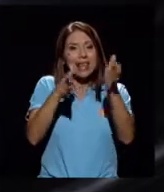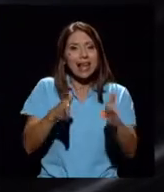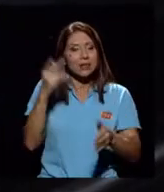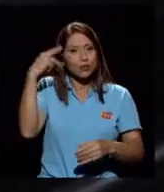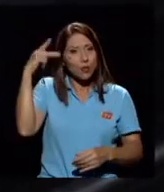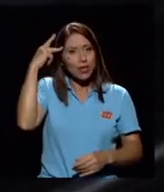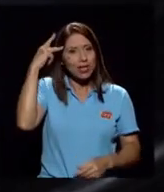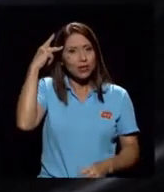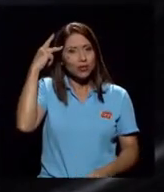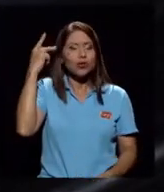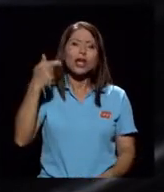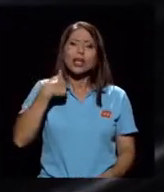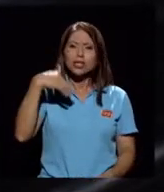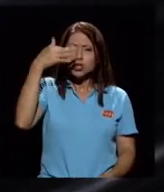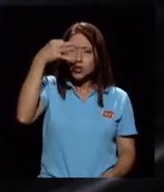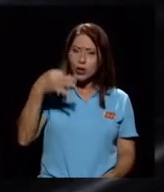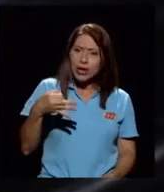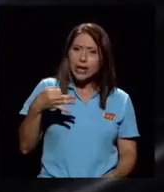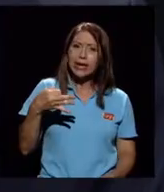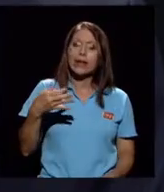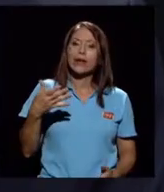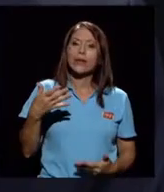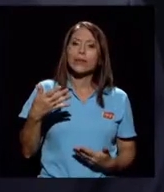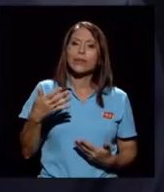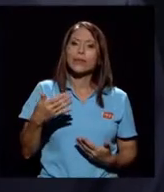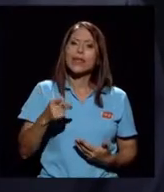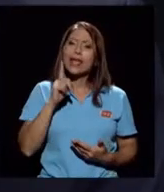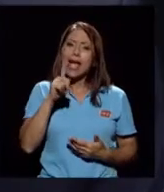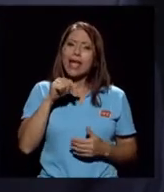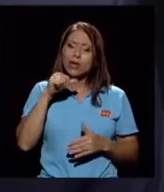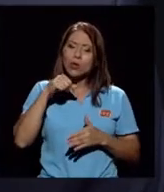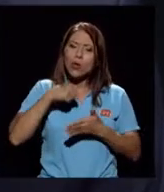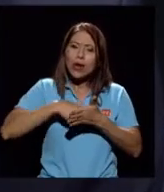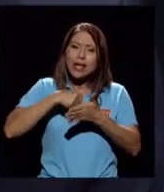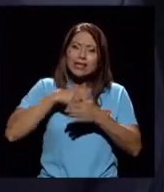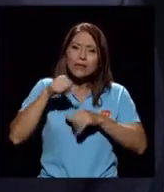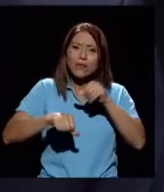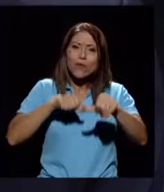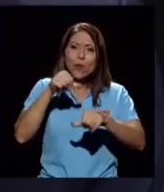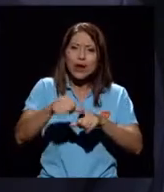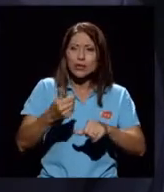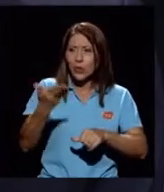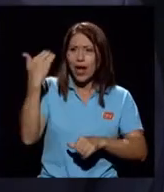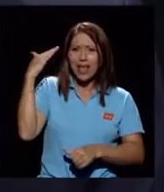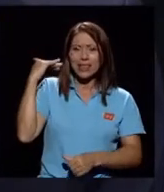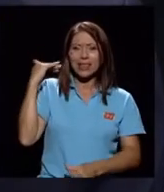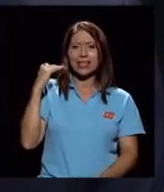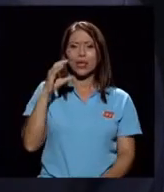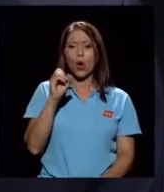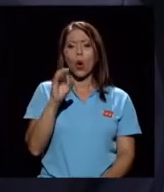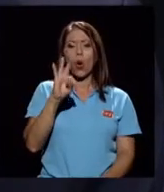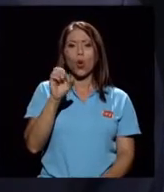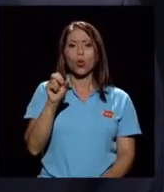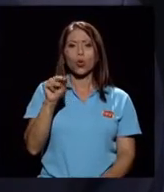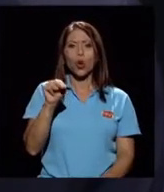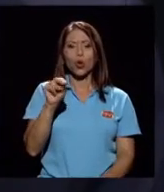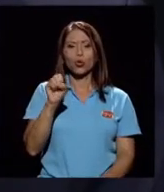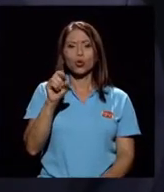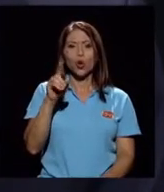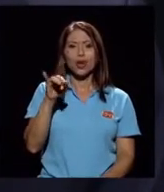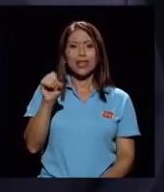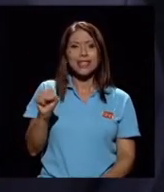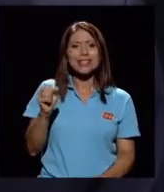esfuerzo no sé qué resultado va a dar que empezó que planteó inicialmente don ottón solís de reunir a los presidentes de los partidos políticos